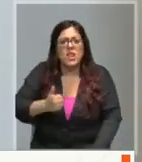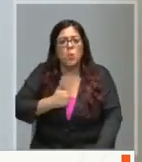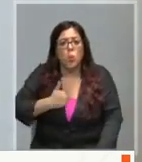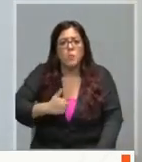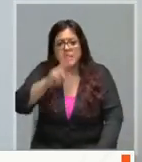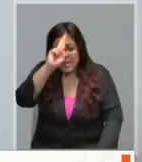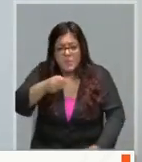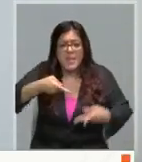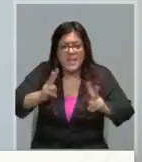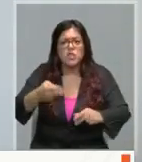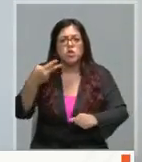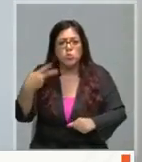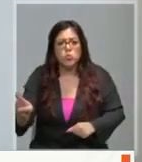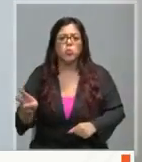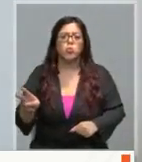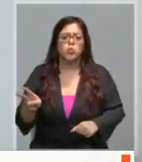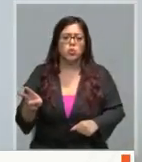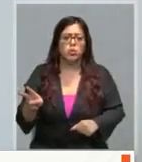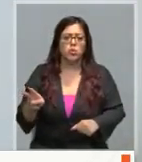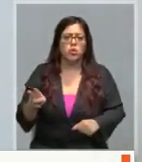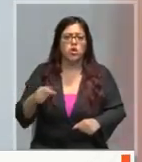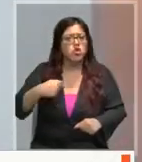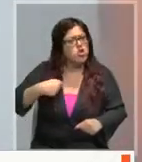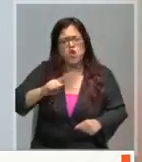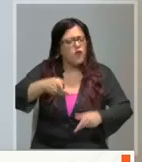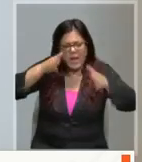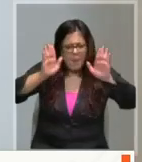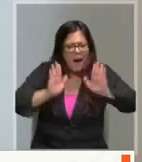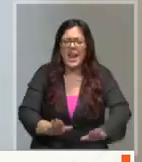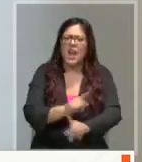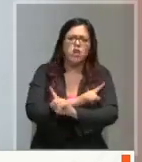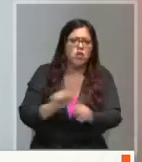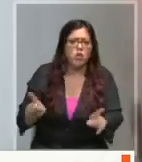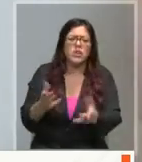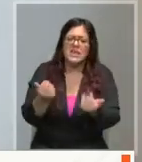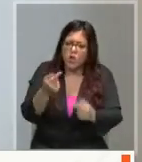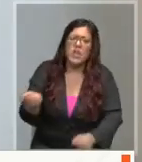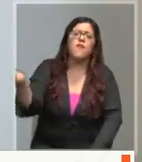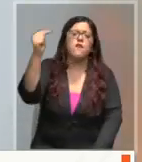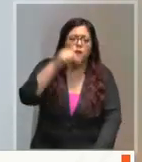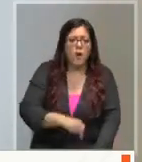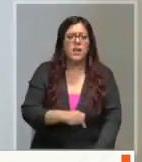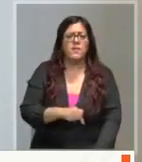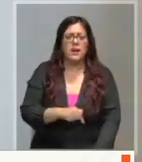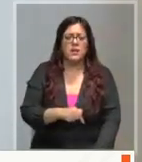su derecho y no pararé hasta que no, no vuelve y no pueda darle